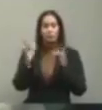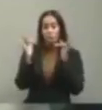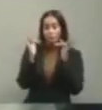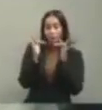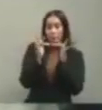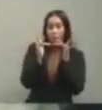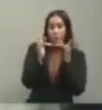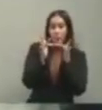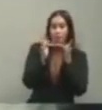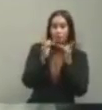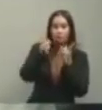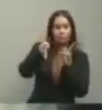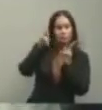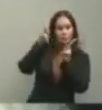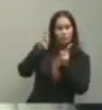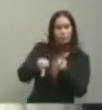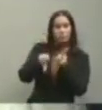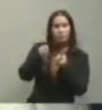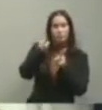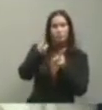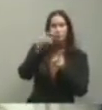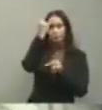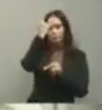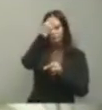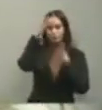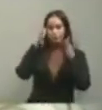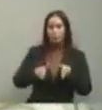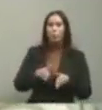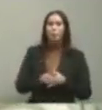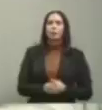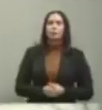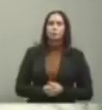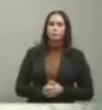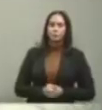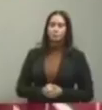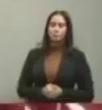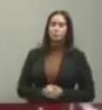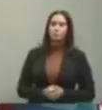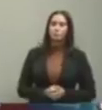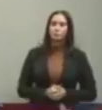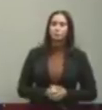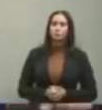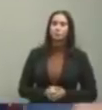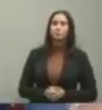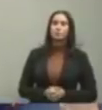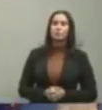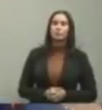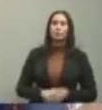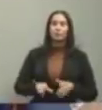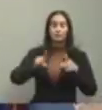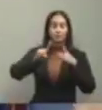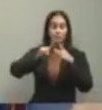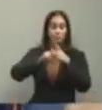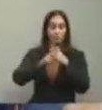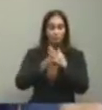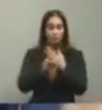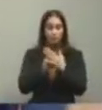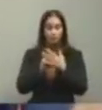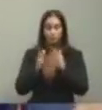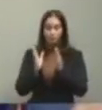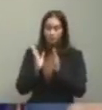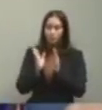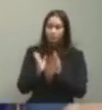con la persona afectada con el italiano precisamente no desde el inicio de este proceso